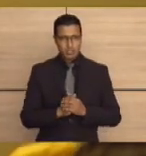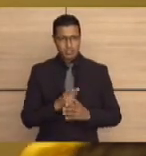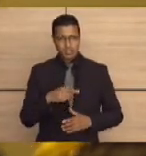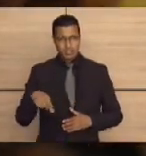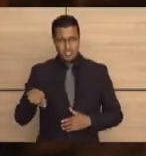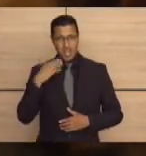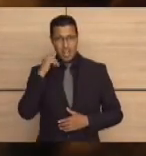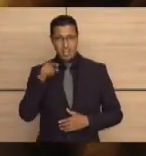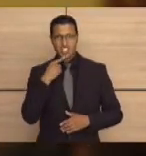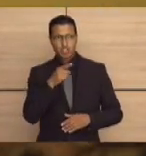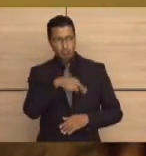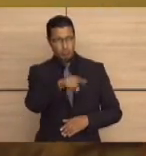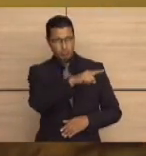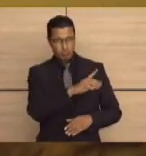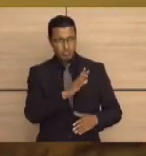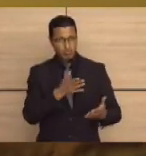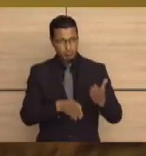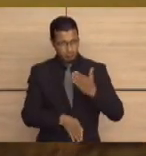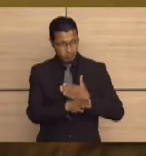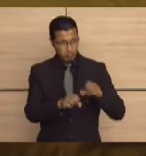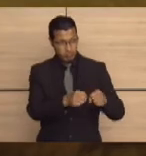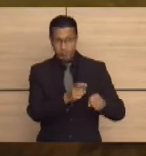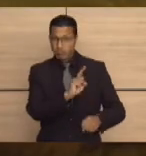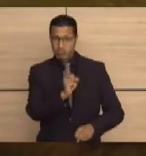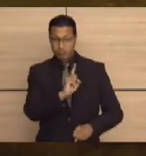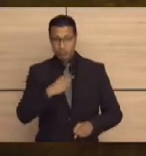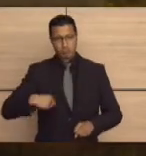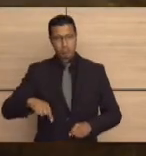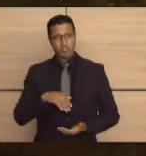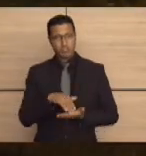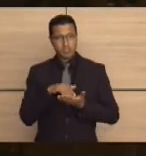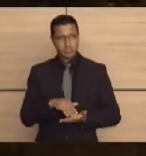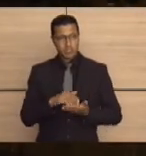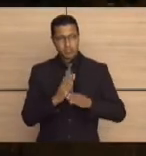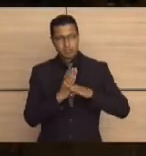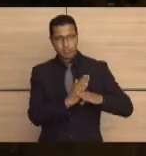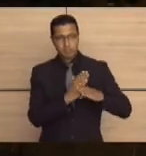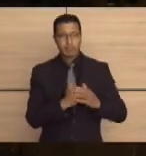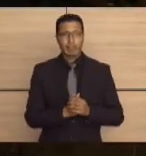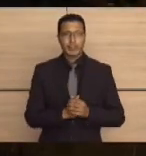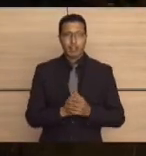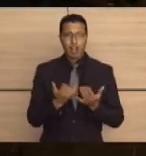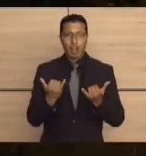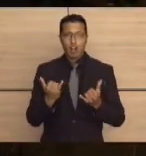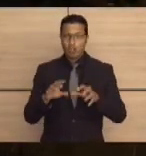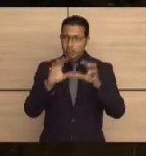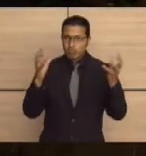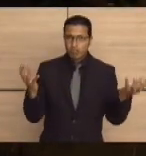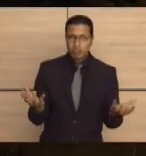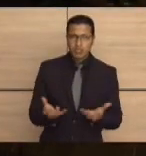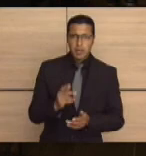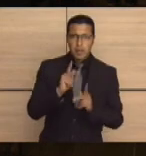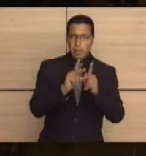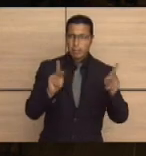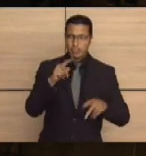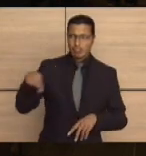suya, dijo. Aquí y ahora es donde trazamos la línea. El mundo está despertando y el cambio está a la